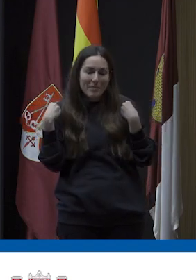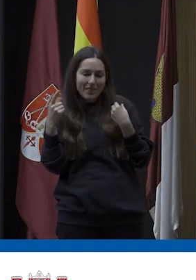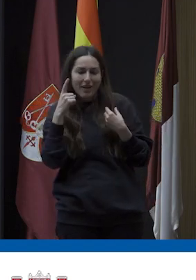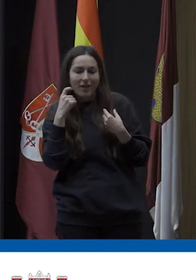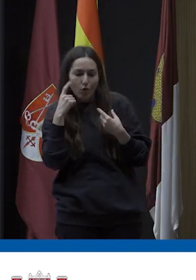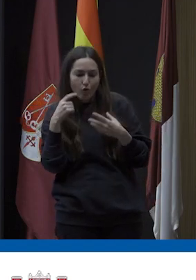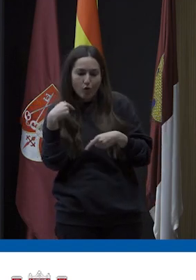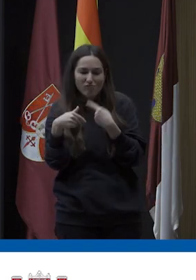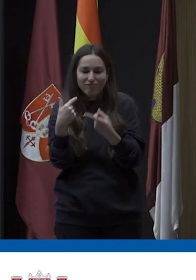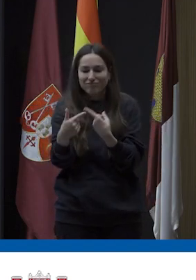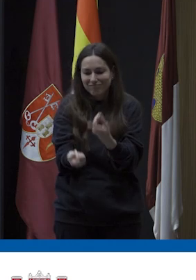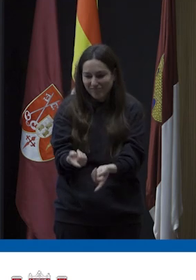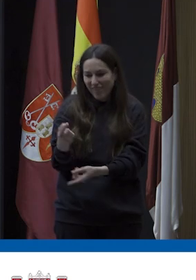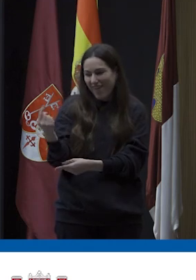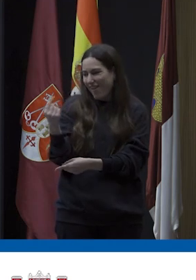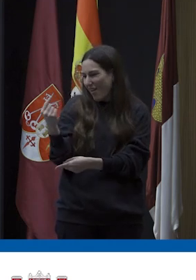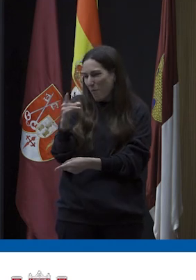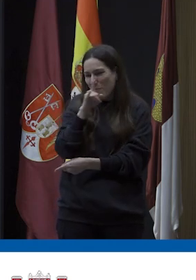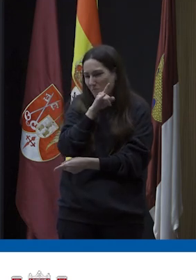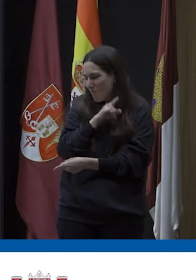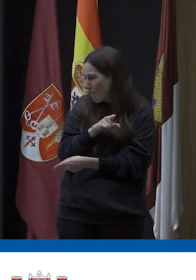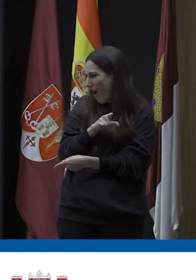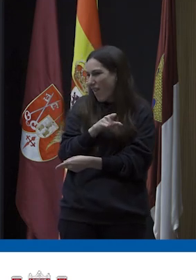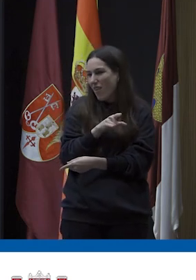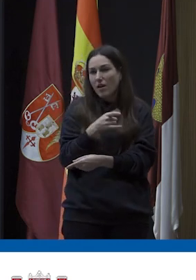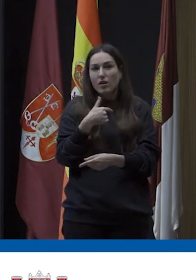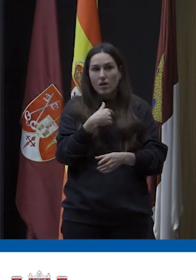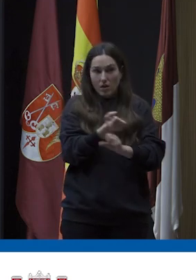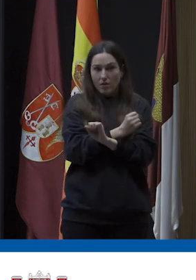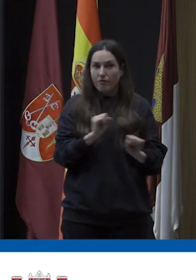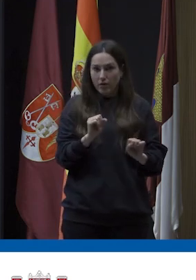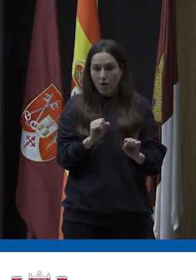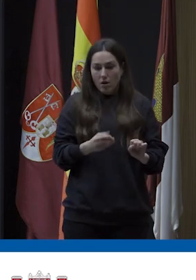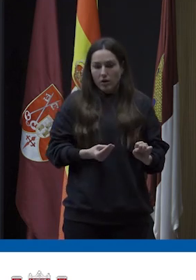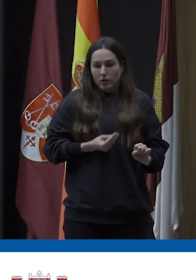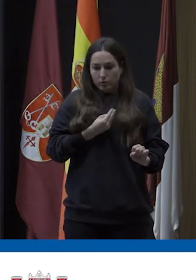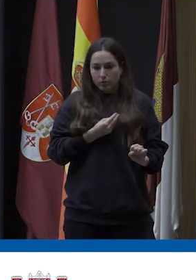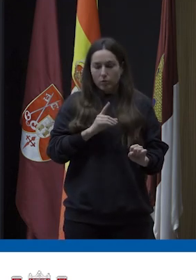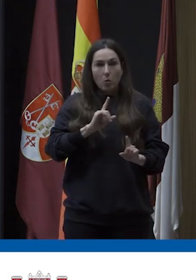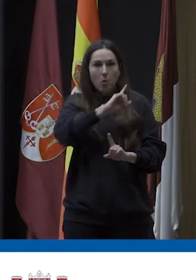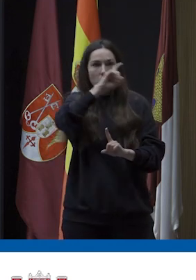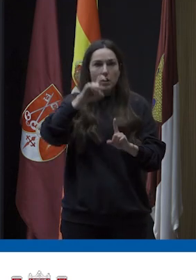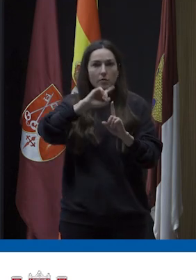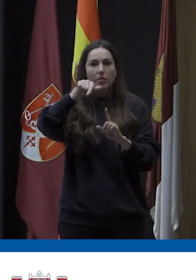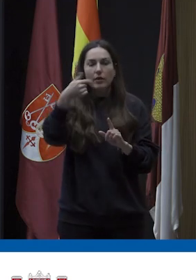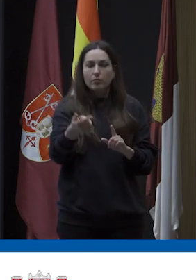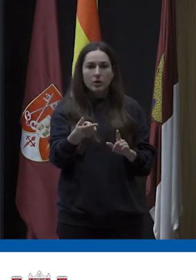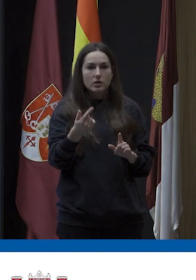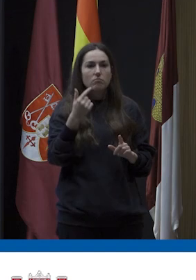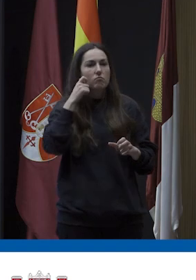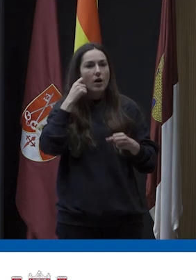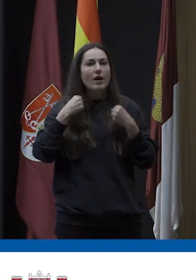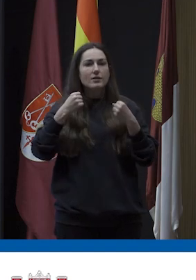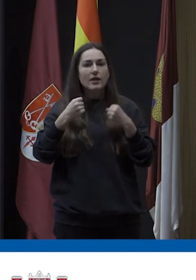de vida muy malo, tienen el infarto, lo pasan mal, se asustan y a la vuelta de un año están mucho más